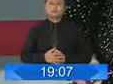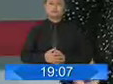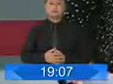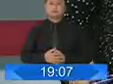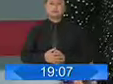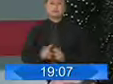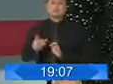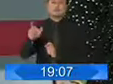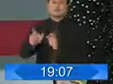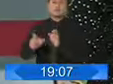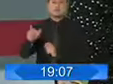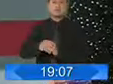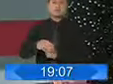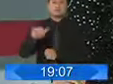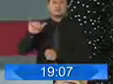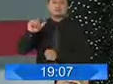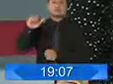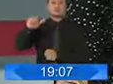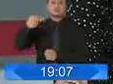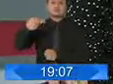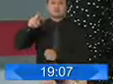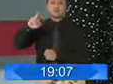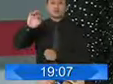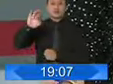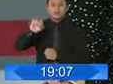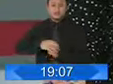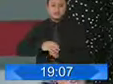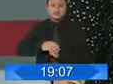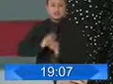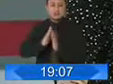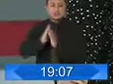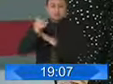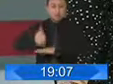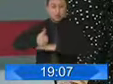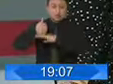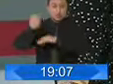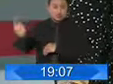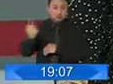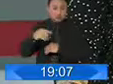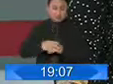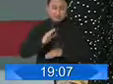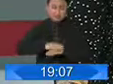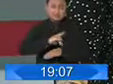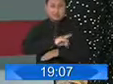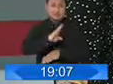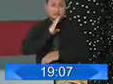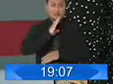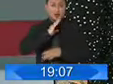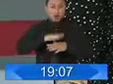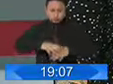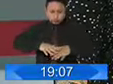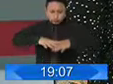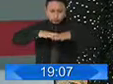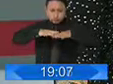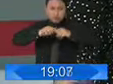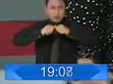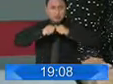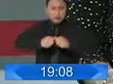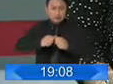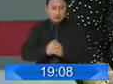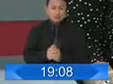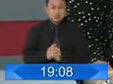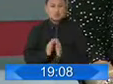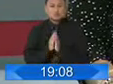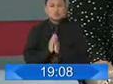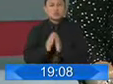sector del cantón Yaguachi solicitan la intervención de las autoridades ya que permanecen inundados tras las intensas lluvias. Ellos requieren de